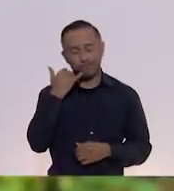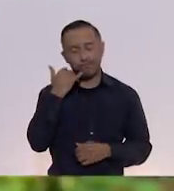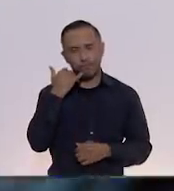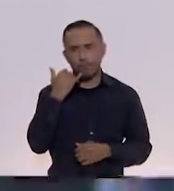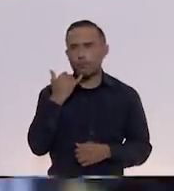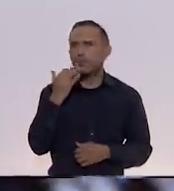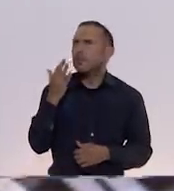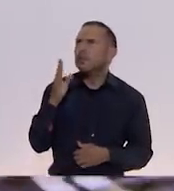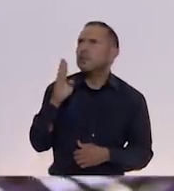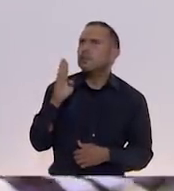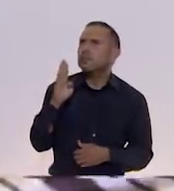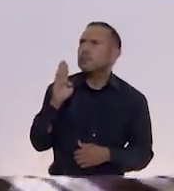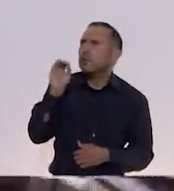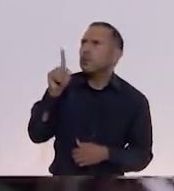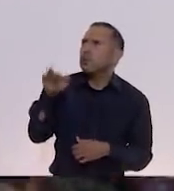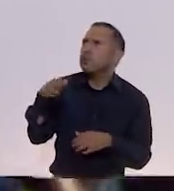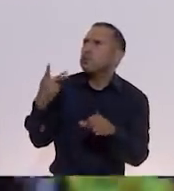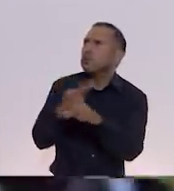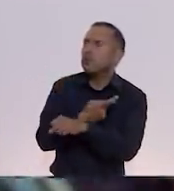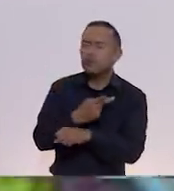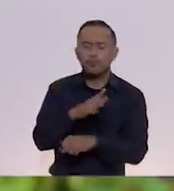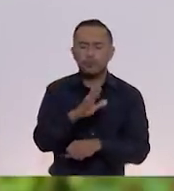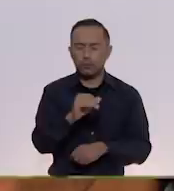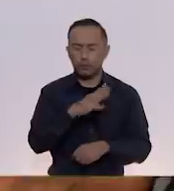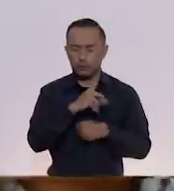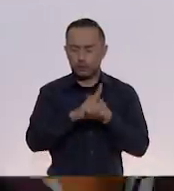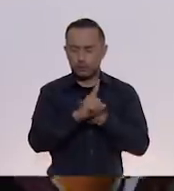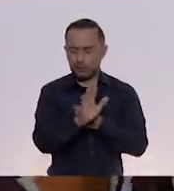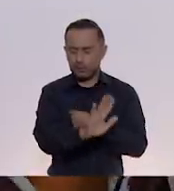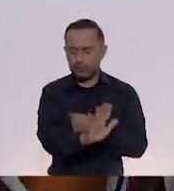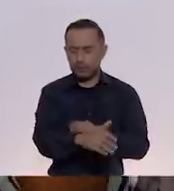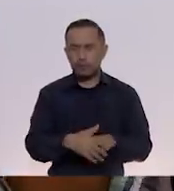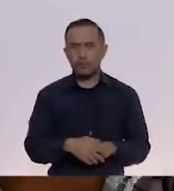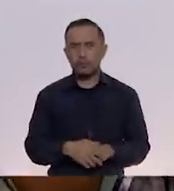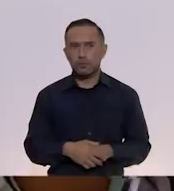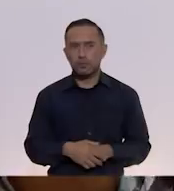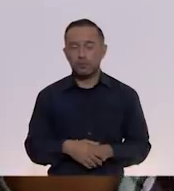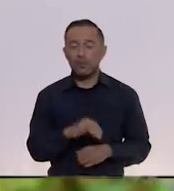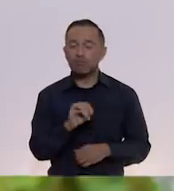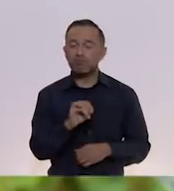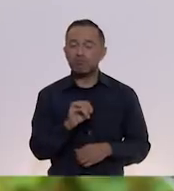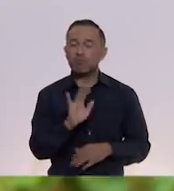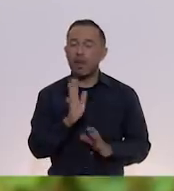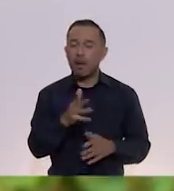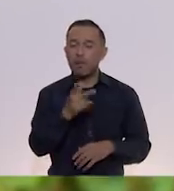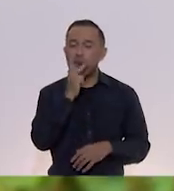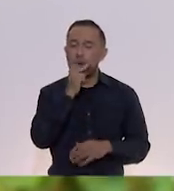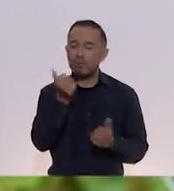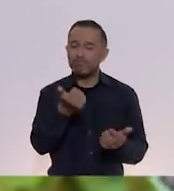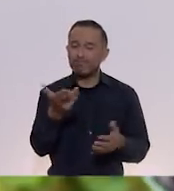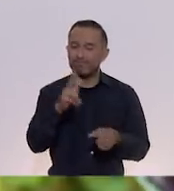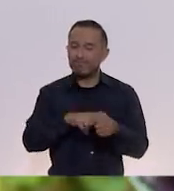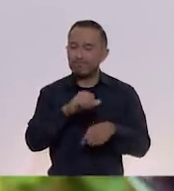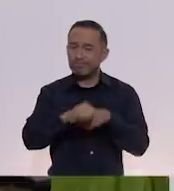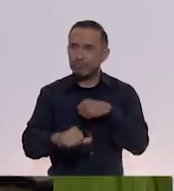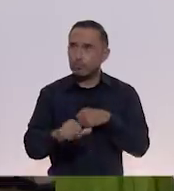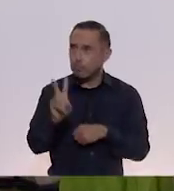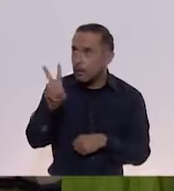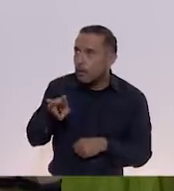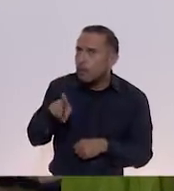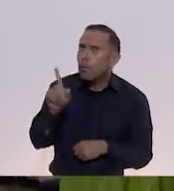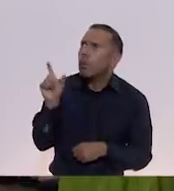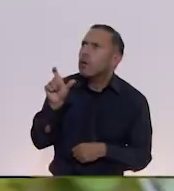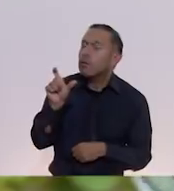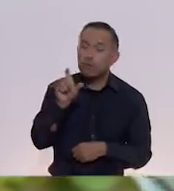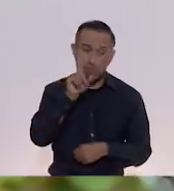¿Qué pasó, Beto? No, no pasa nada. Siempre se iban a operar a mi papá. ¿De veras? ¿Cuándo?